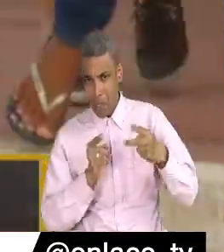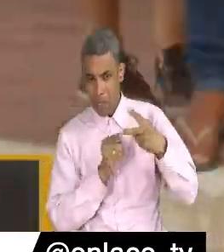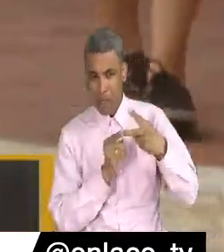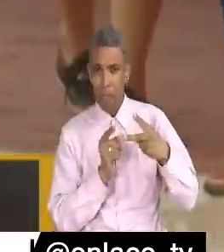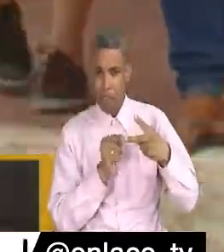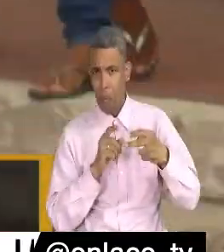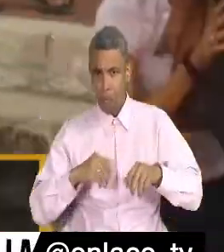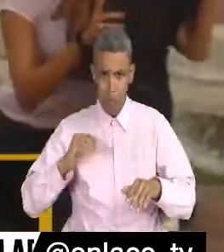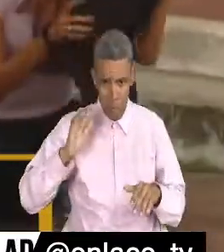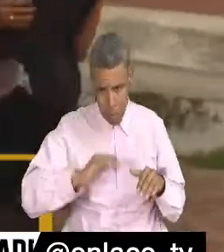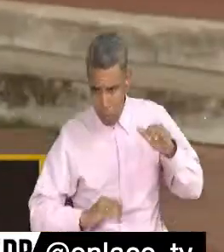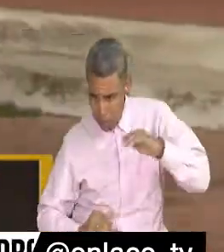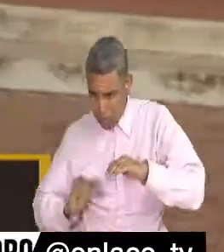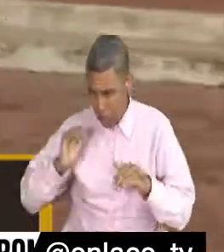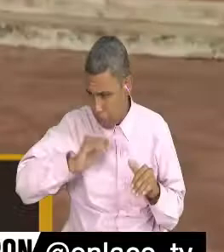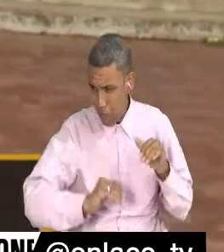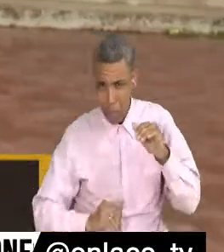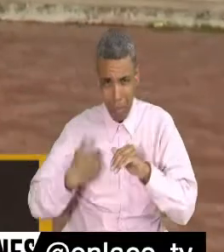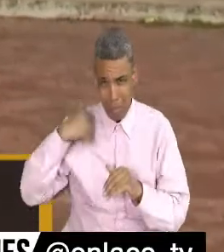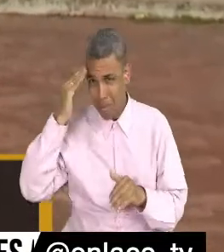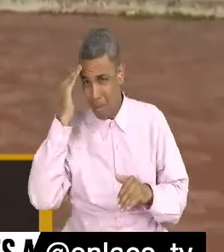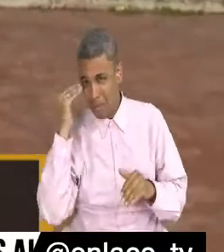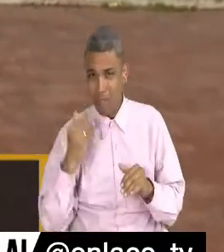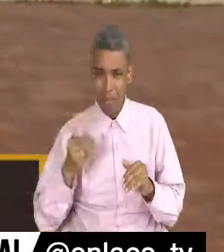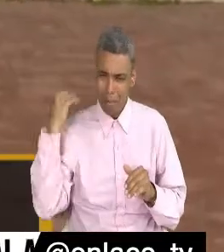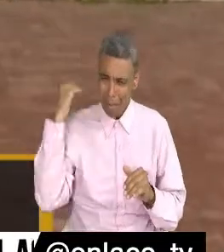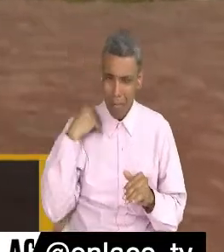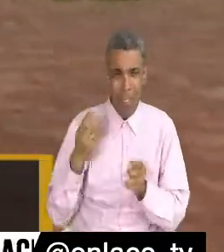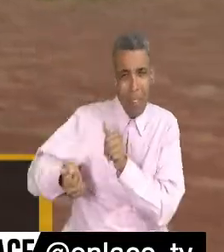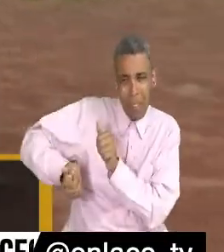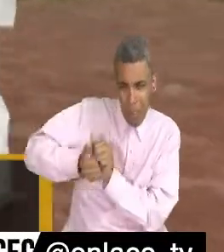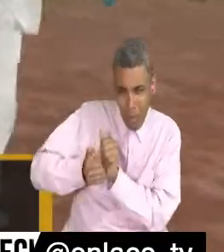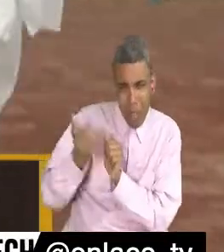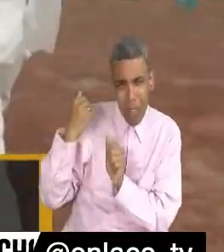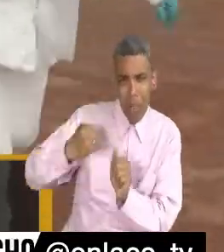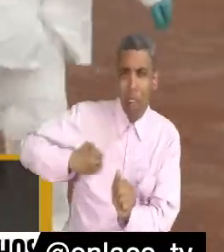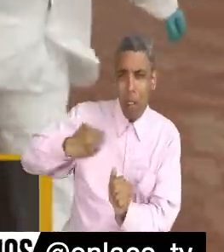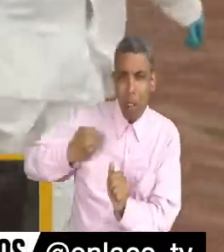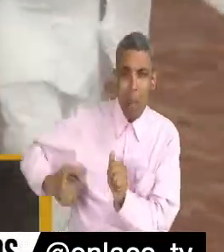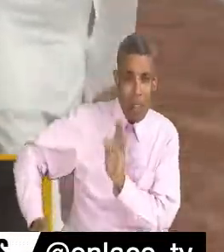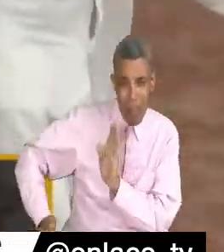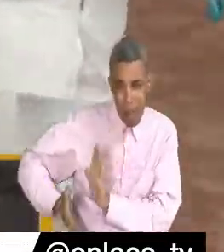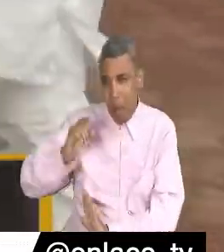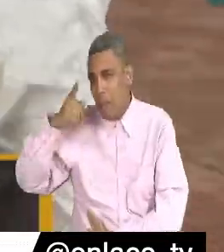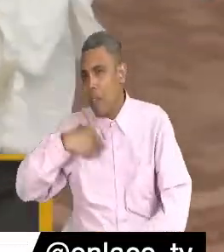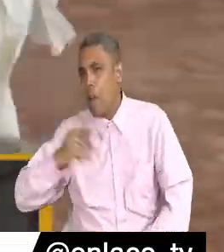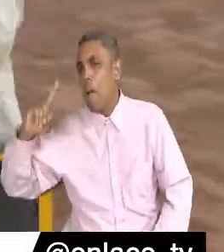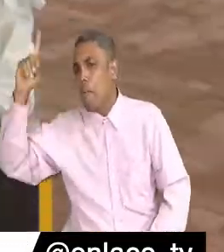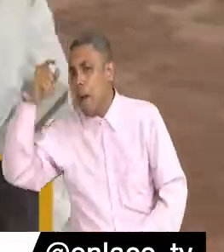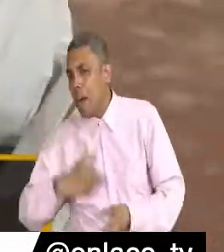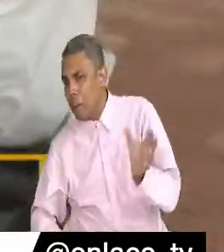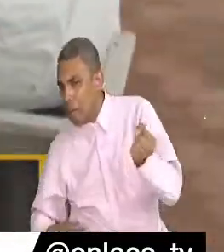criamos fue nadando y todo eso, nos jodiendo cuando buscábamos leña, plátano, que mi mamá nos mandaba, en fin, nosotros fue...